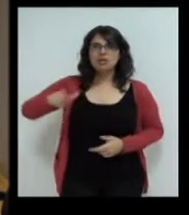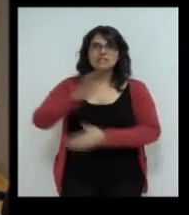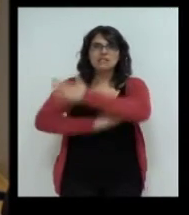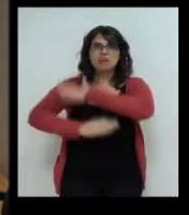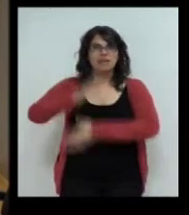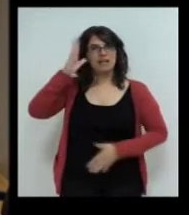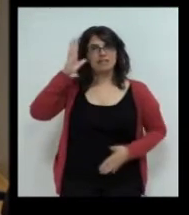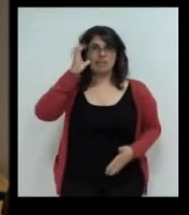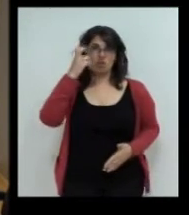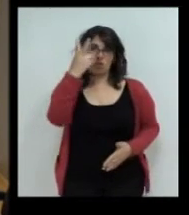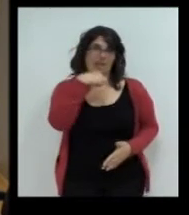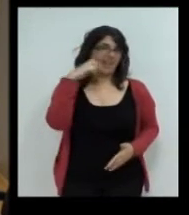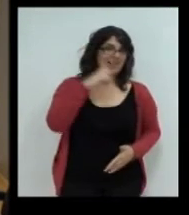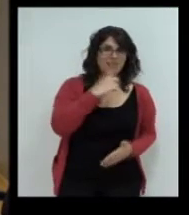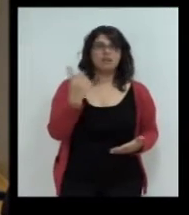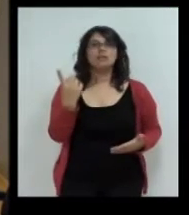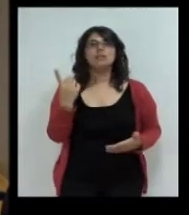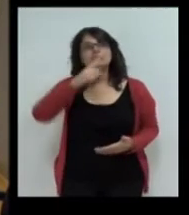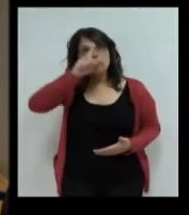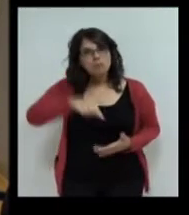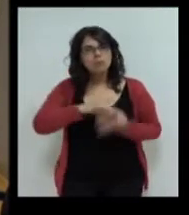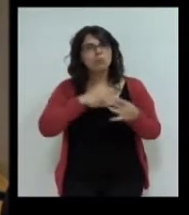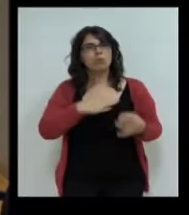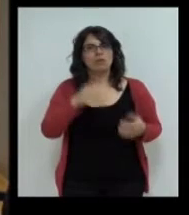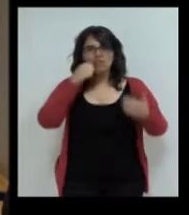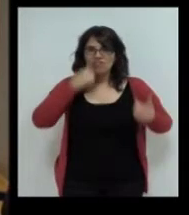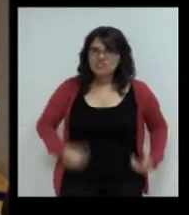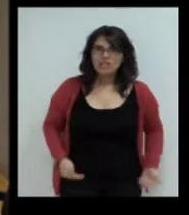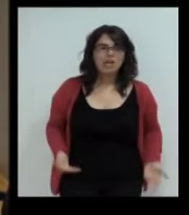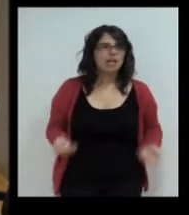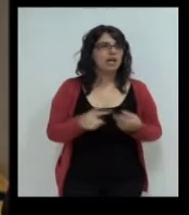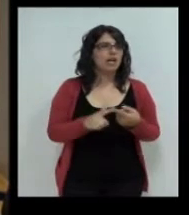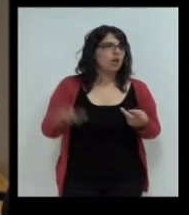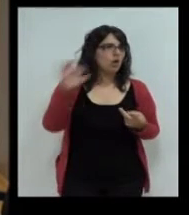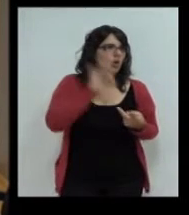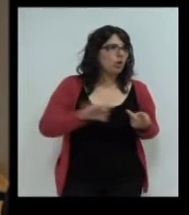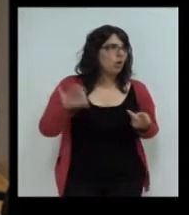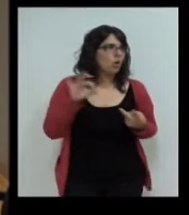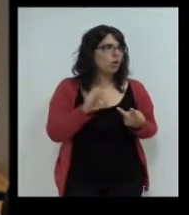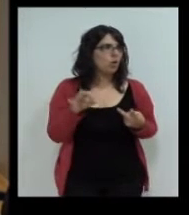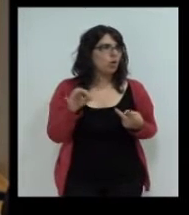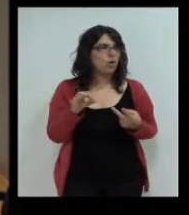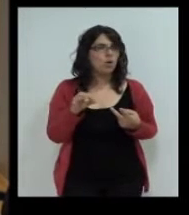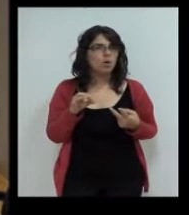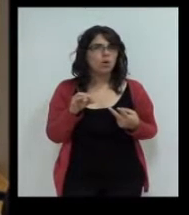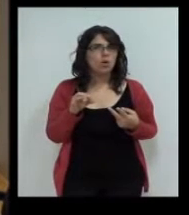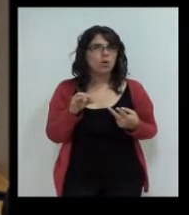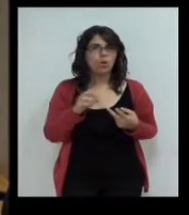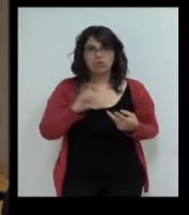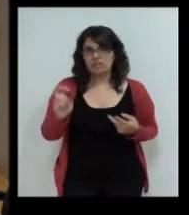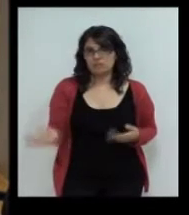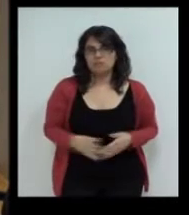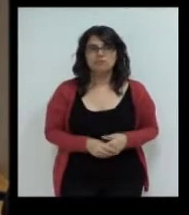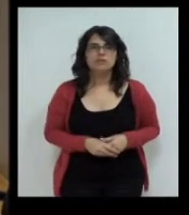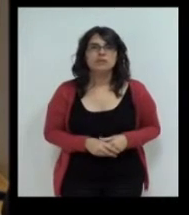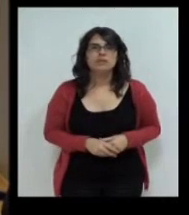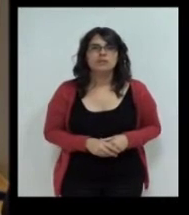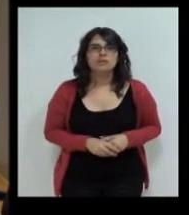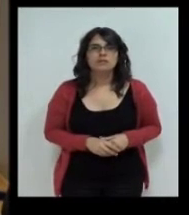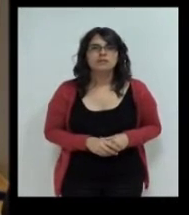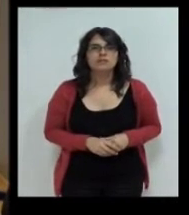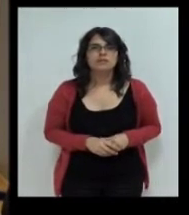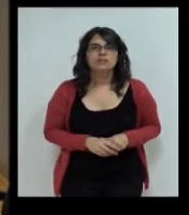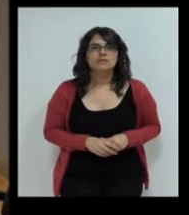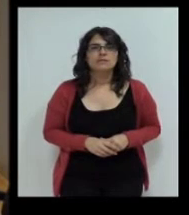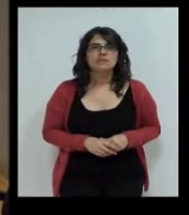sino también a una discapacidad física o a una menor capacidad sensorial, visual o cognitiva.